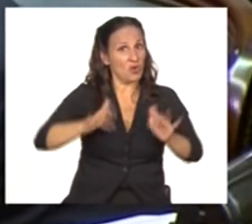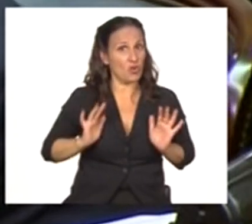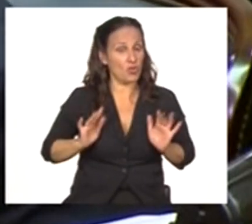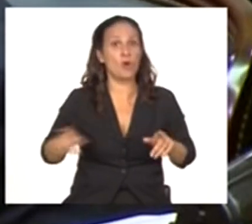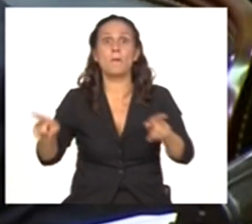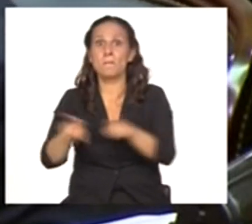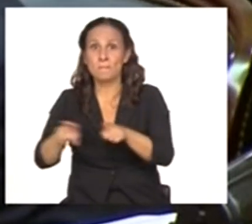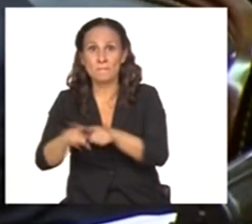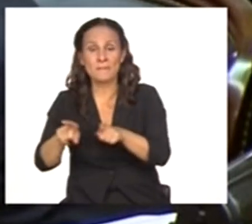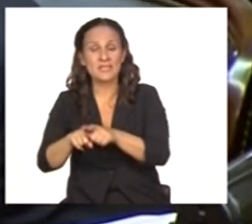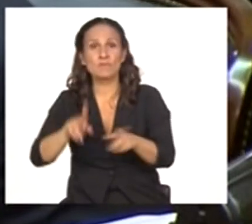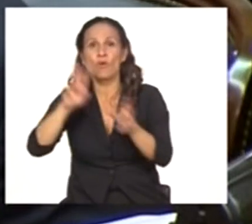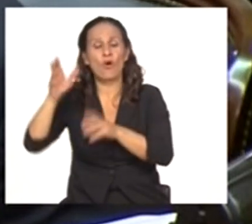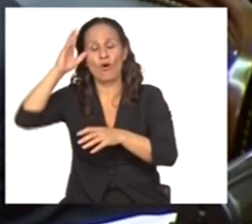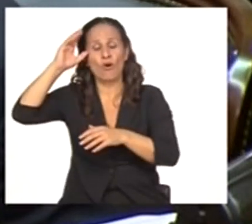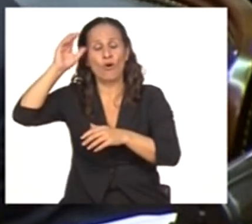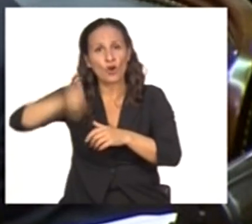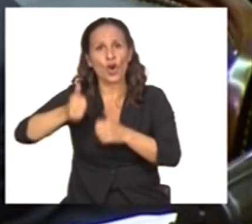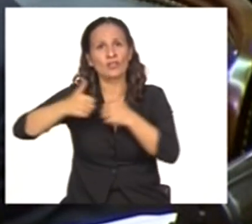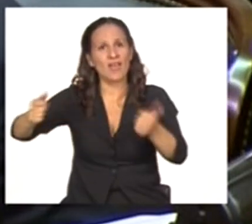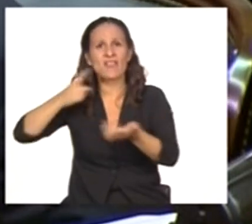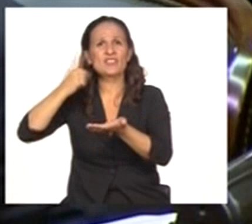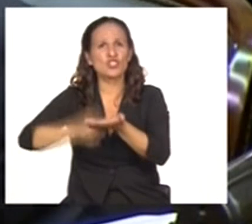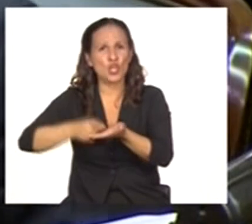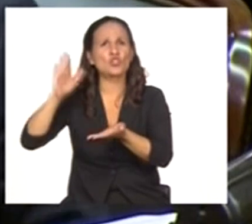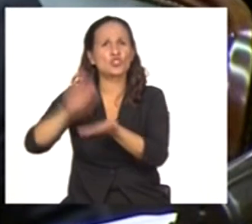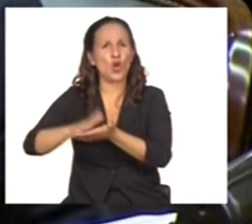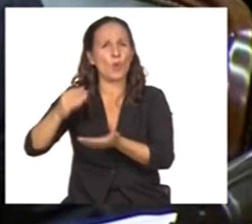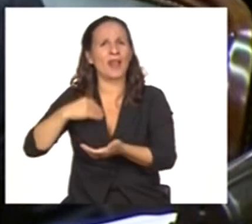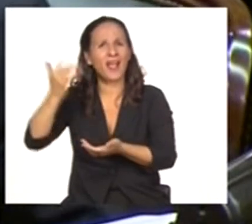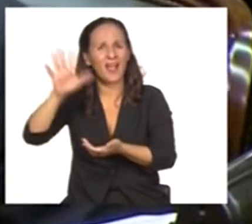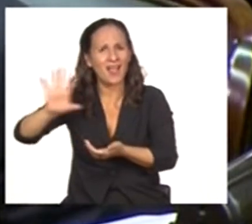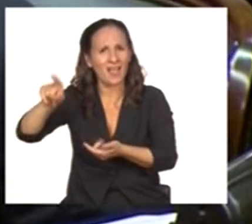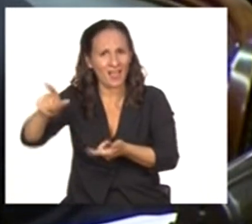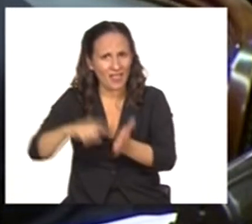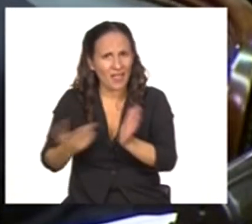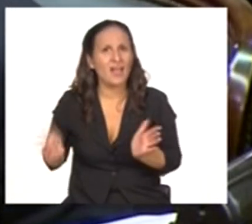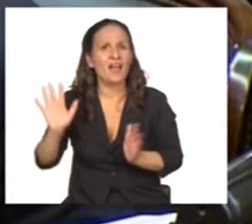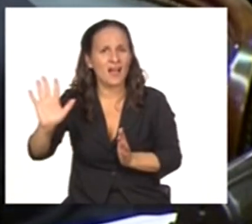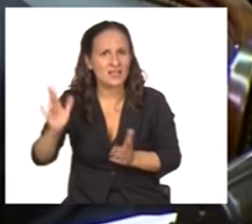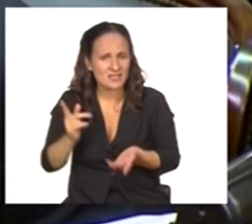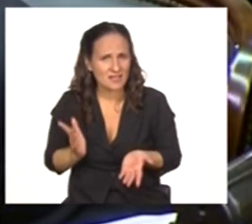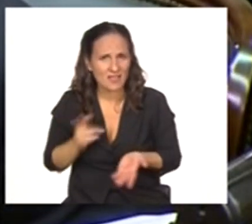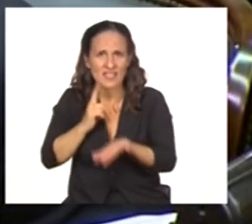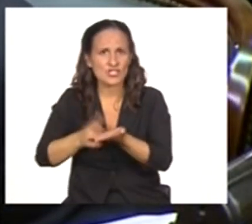Fondo del Conurbano Bonaerense, un fallo de la Corte. Una Corte que evidentemente está dispuesta a dar